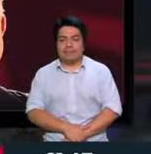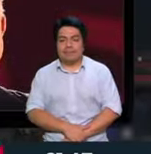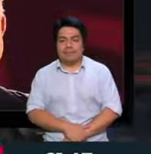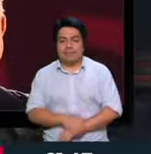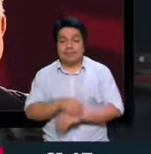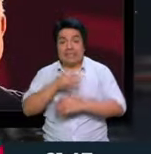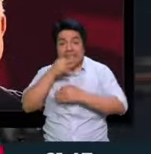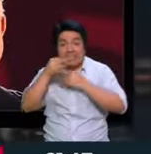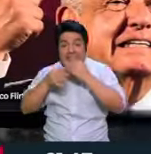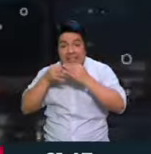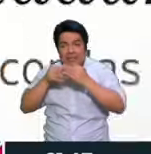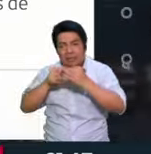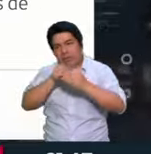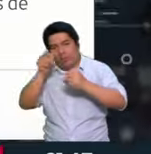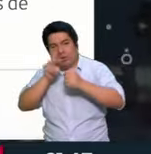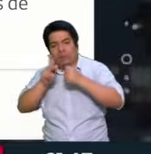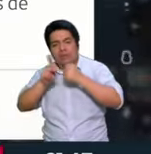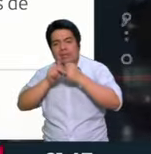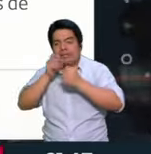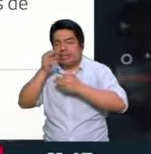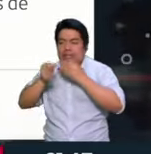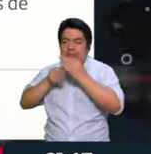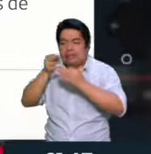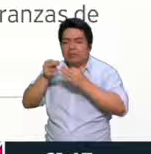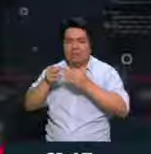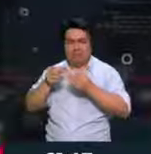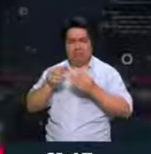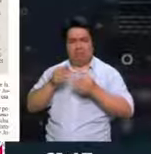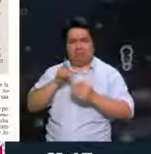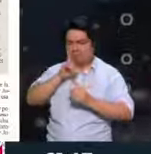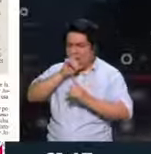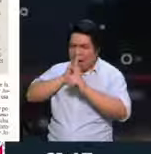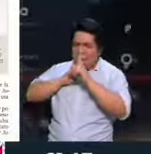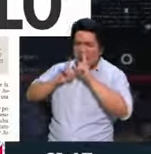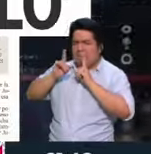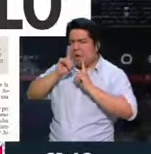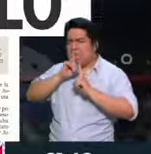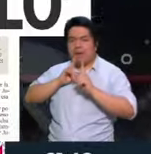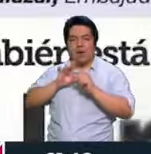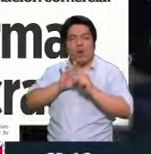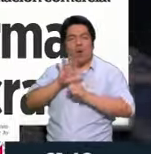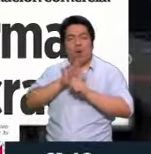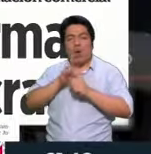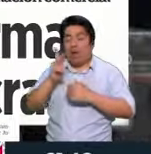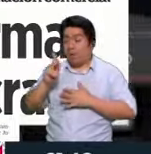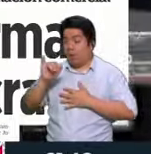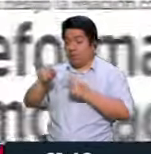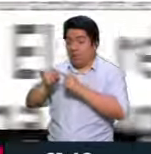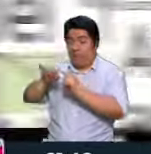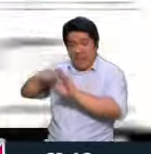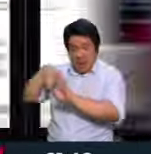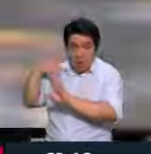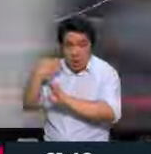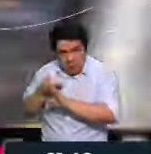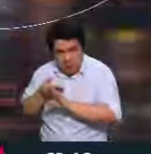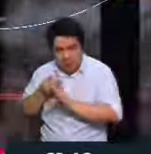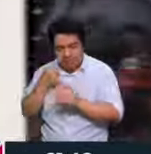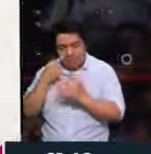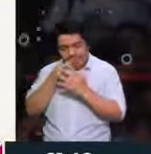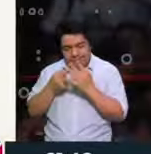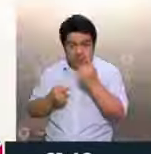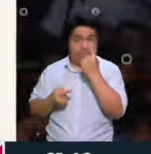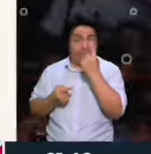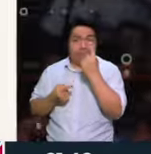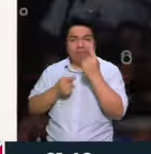Medios nacionales y extranjeros lanzaron coordinadamente mentiras en contra de la reforma al Poder Judicial. 1. Falso